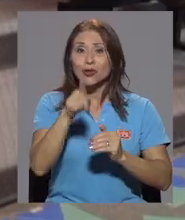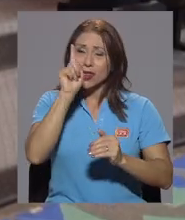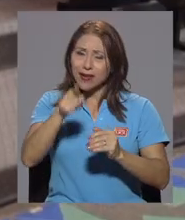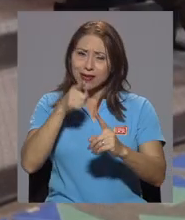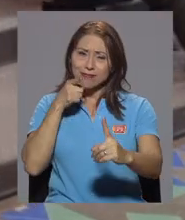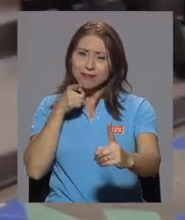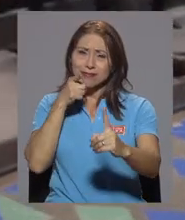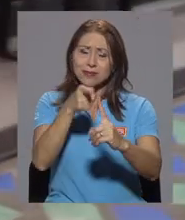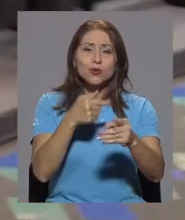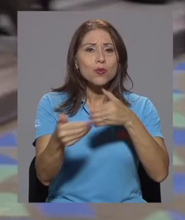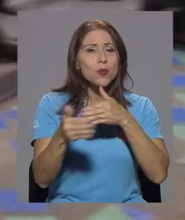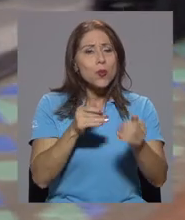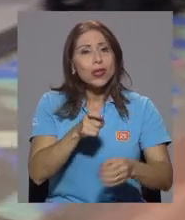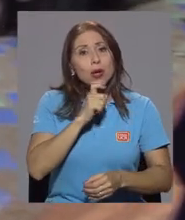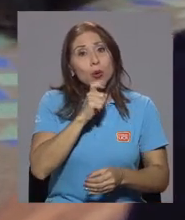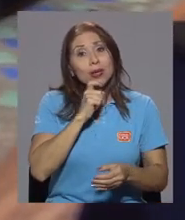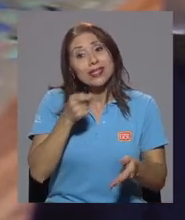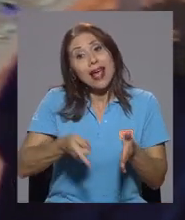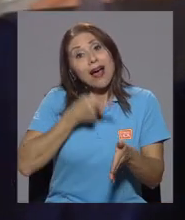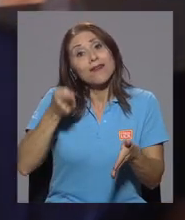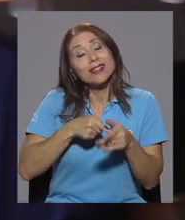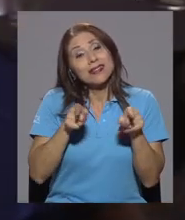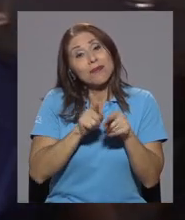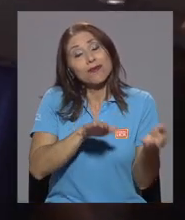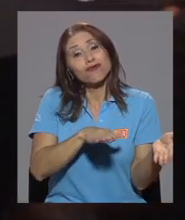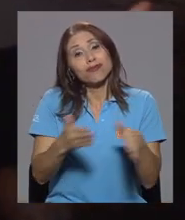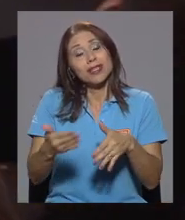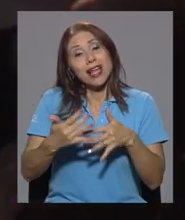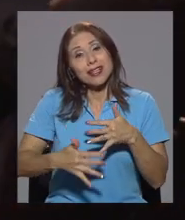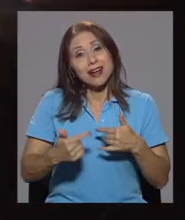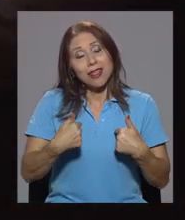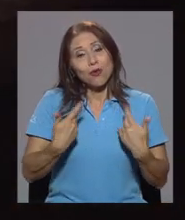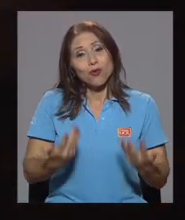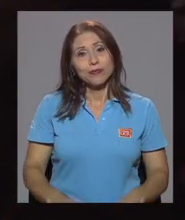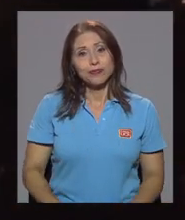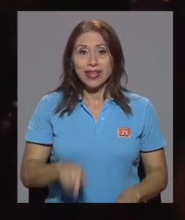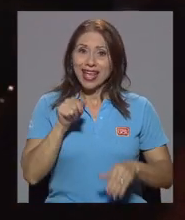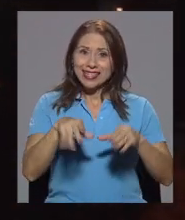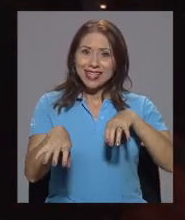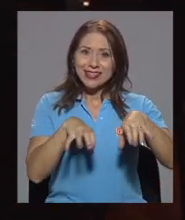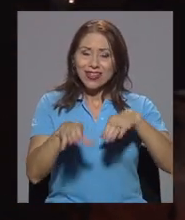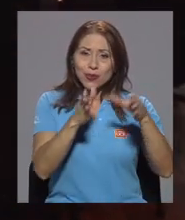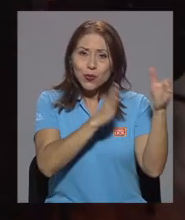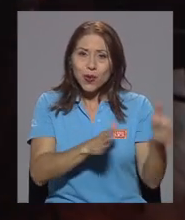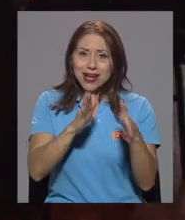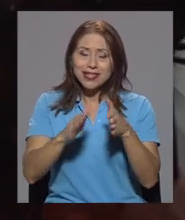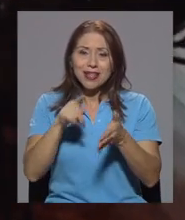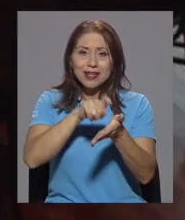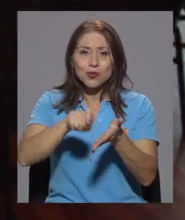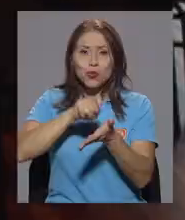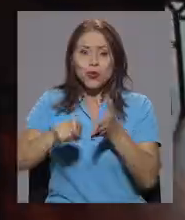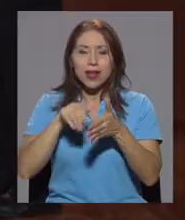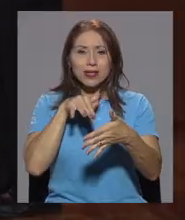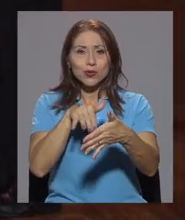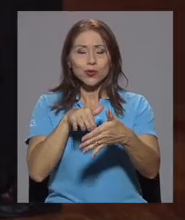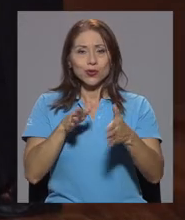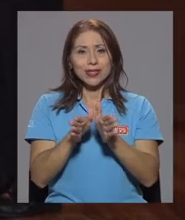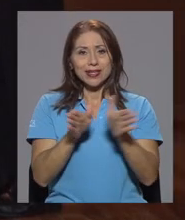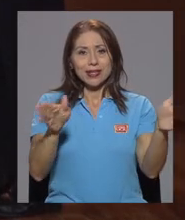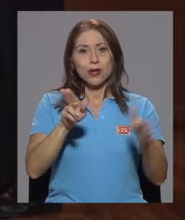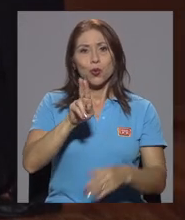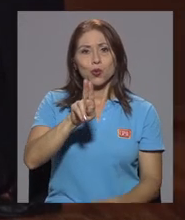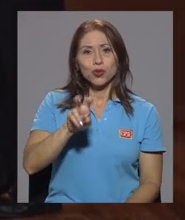a veces incluso la sangre de uno este simposio organizado por la escuela de estudios generales de la ugr